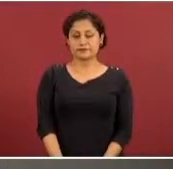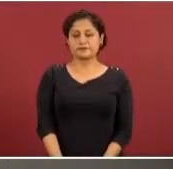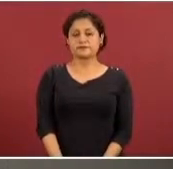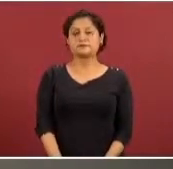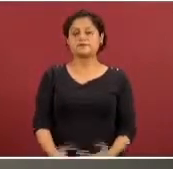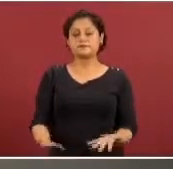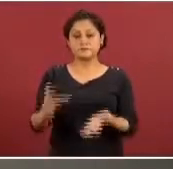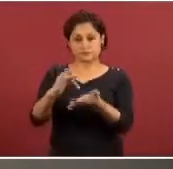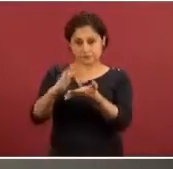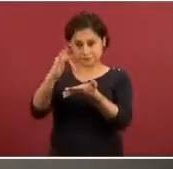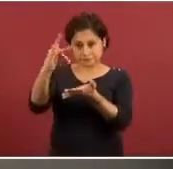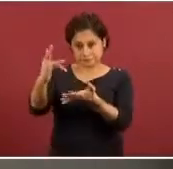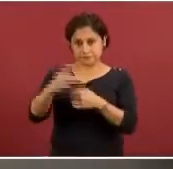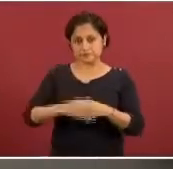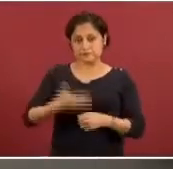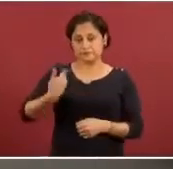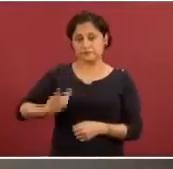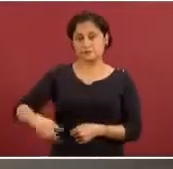Gracias, señor secretario.